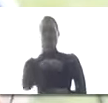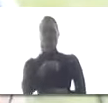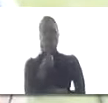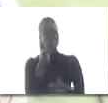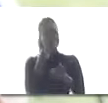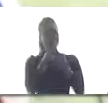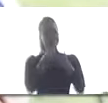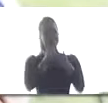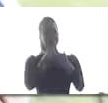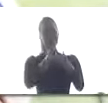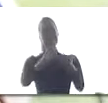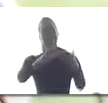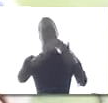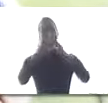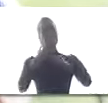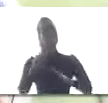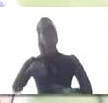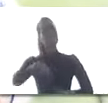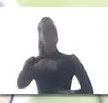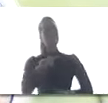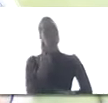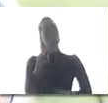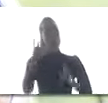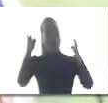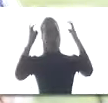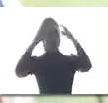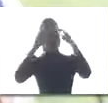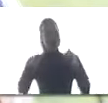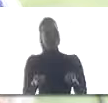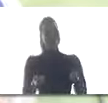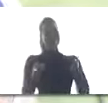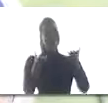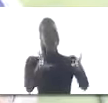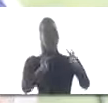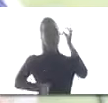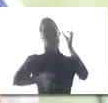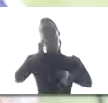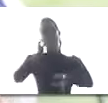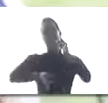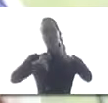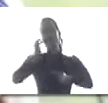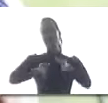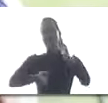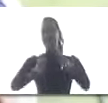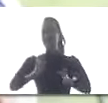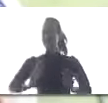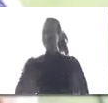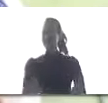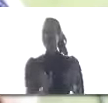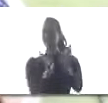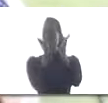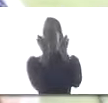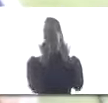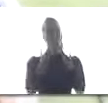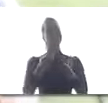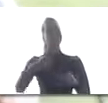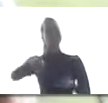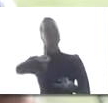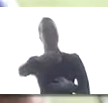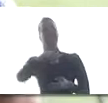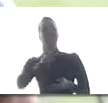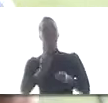nuestro conocimiento para seguir trabajando por una justicia restaurativa, donde las